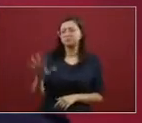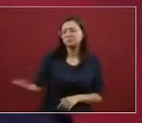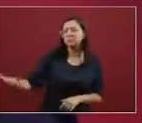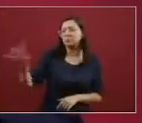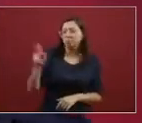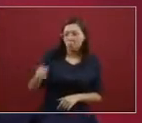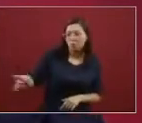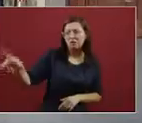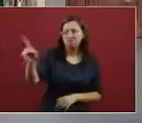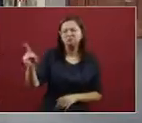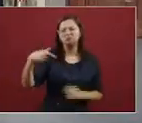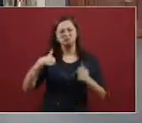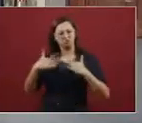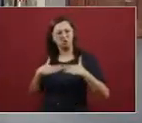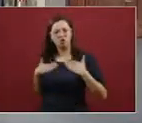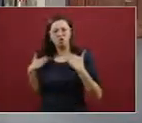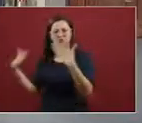creo